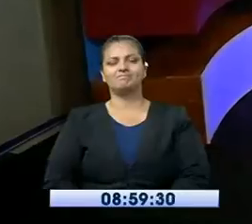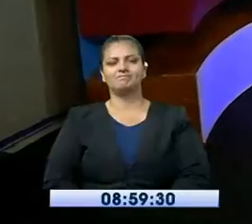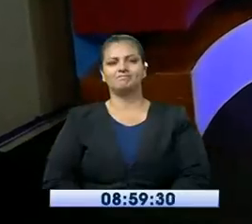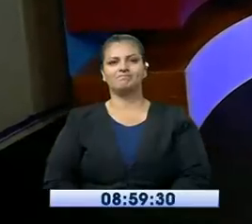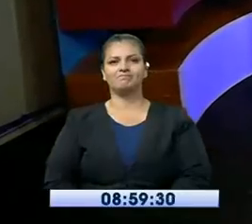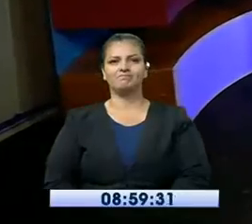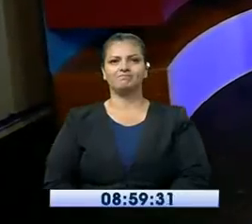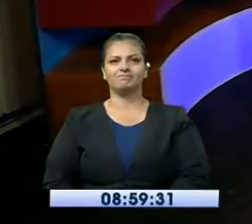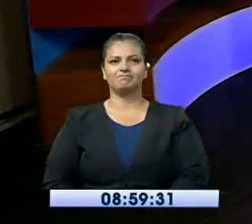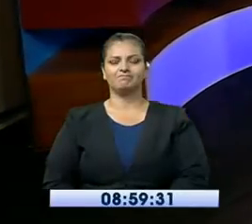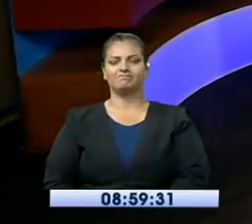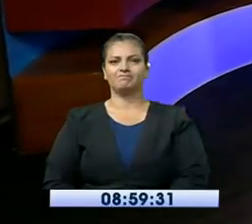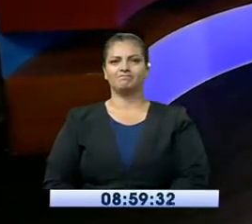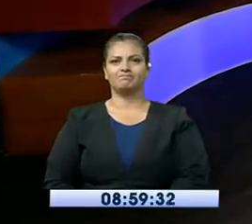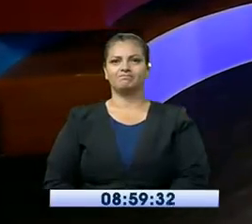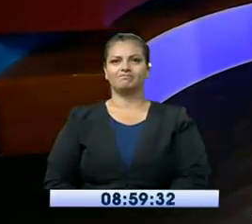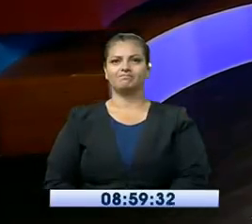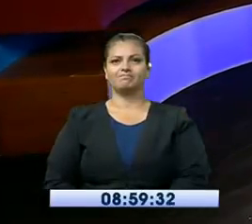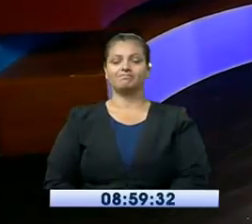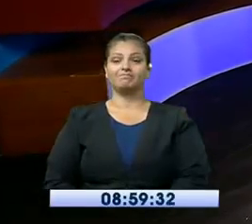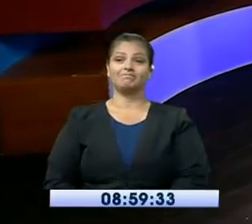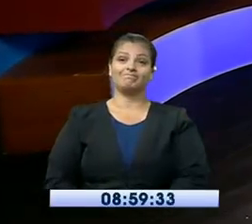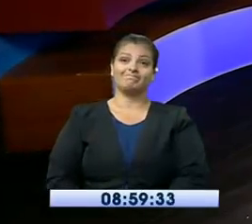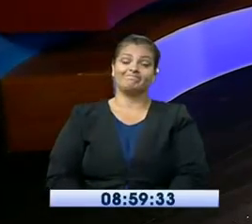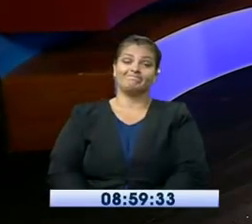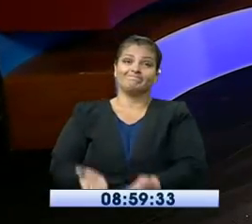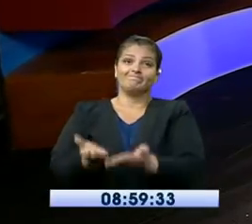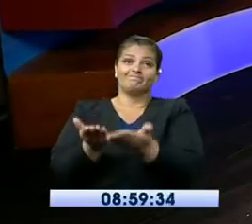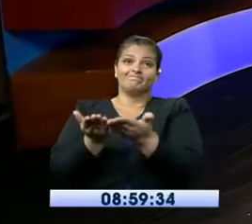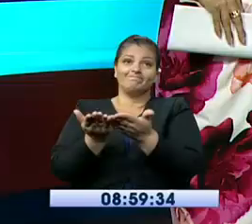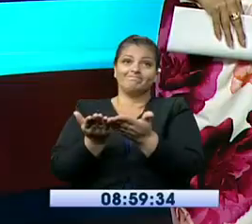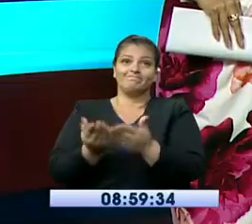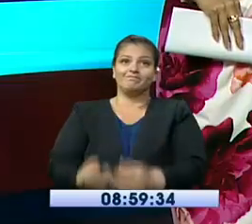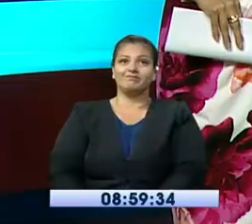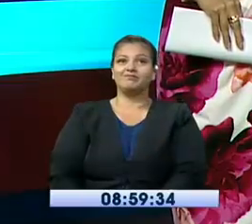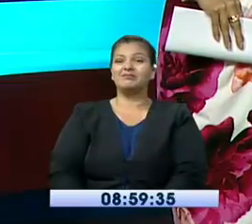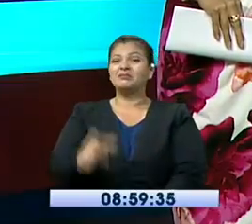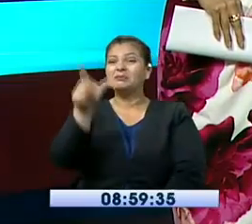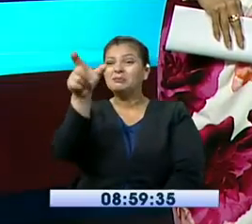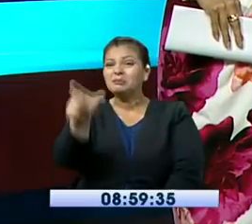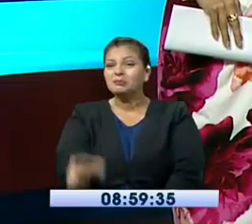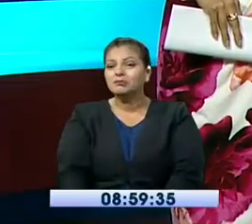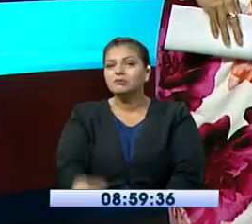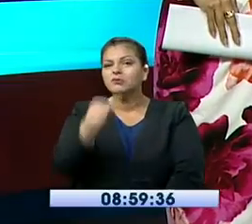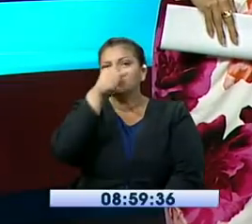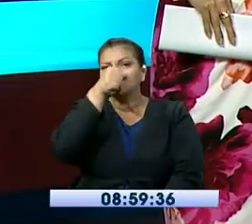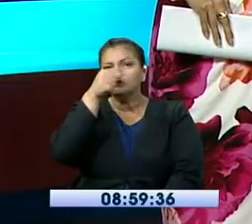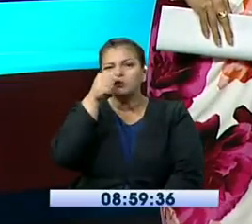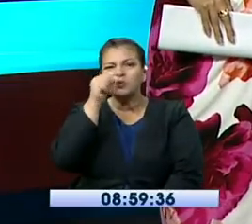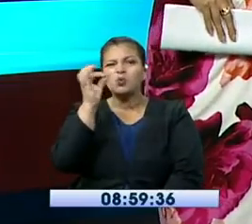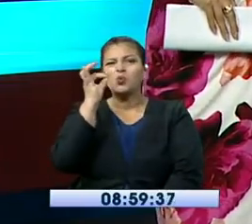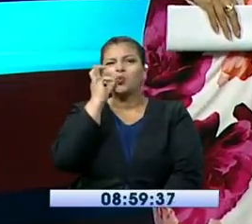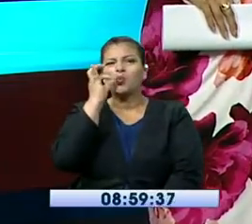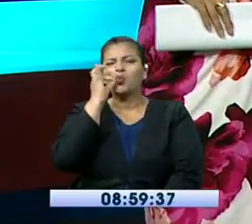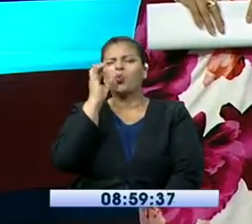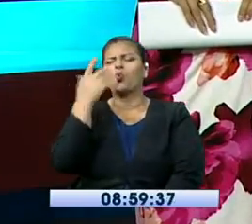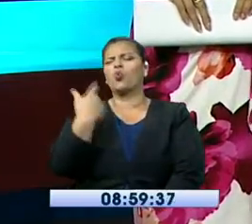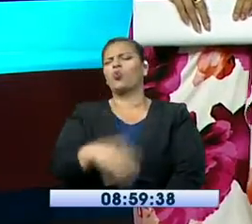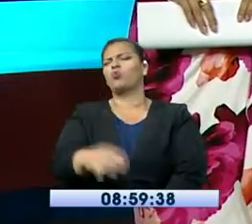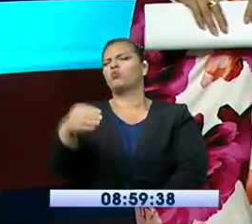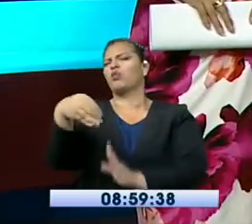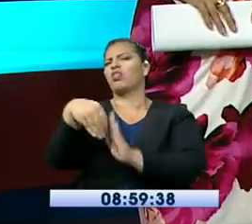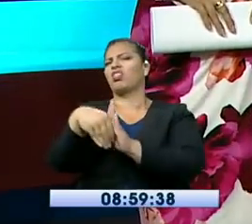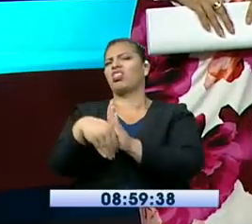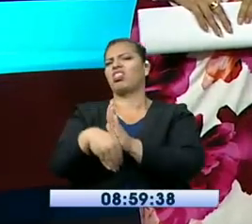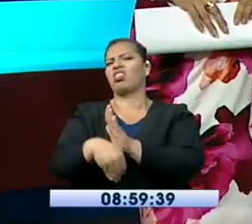bueno ahí está los problemas que tienen la persona que está en el mundo de la droga estamos listos para ayudarlos y por supuesto